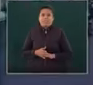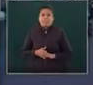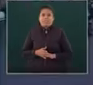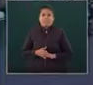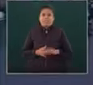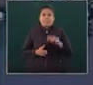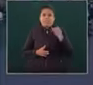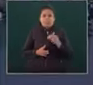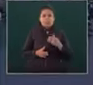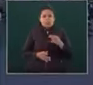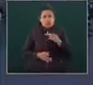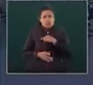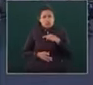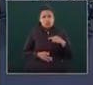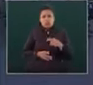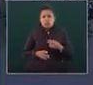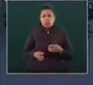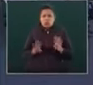Sacábamos la cuenta